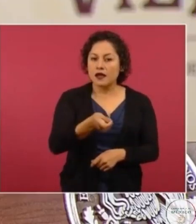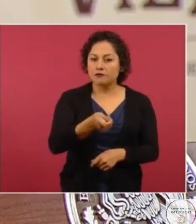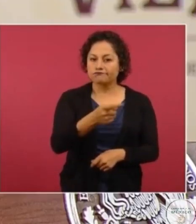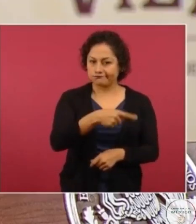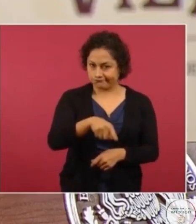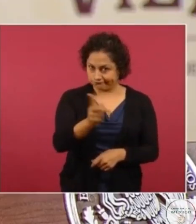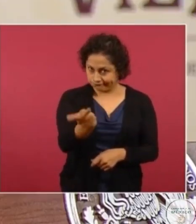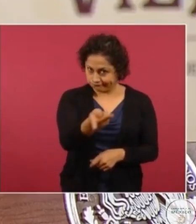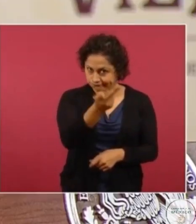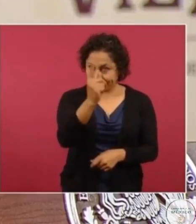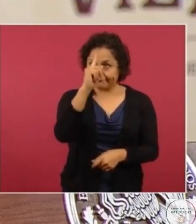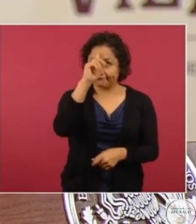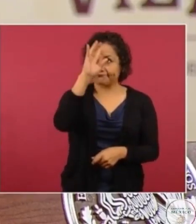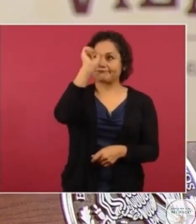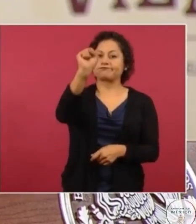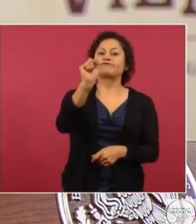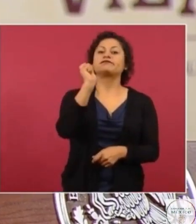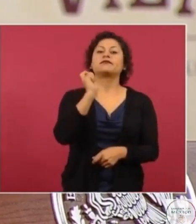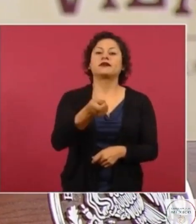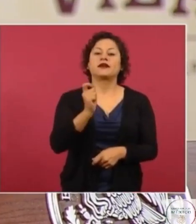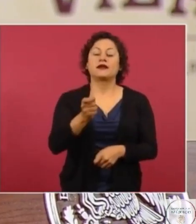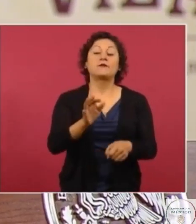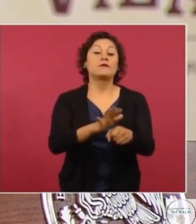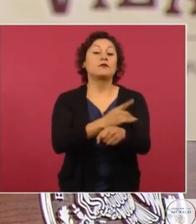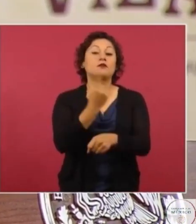que aquí somos